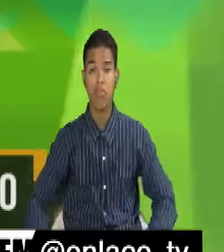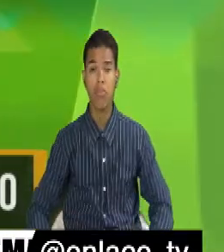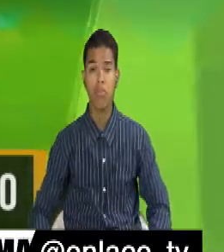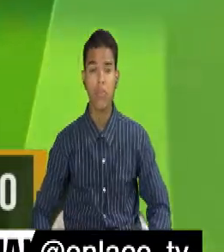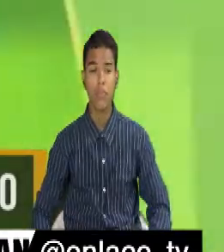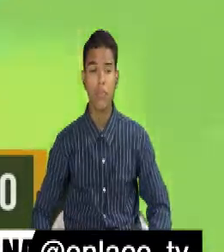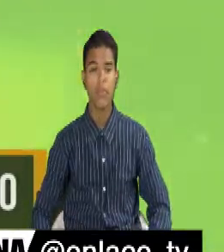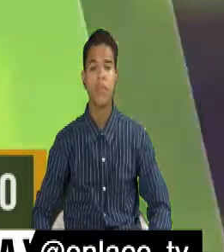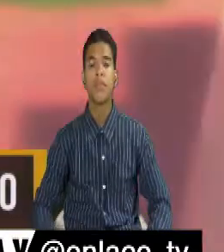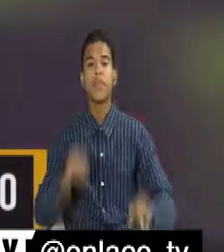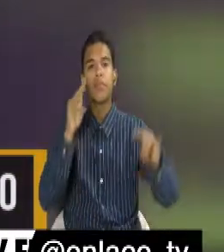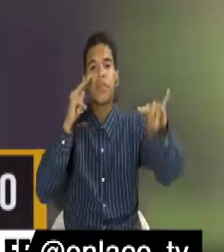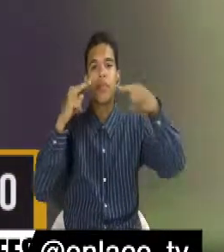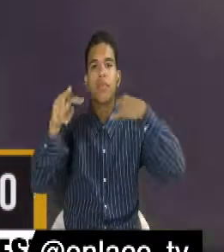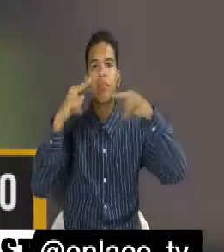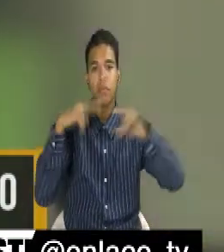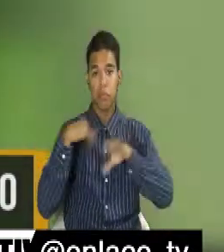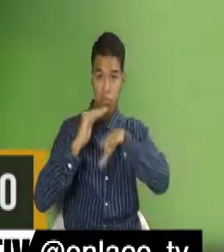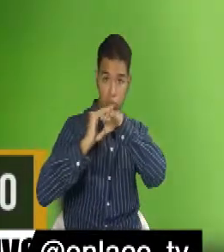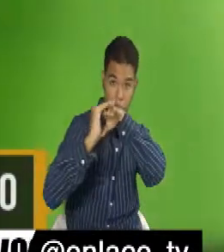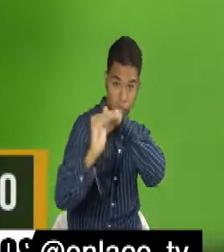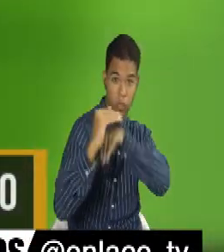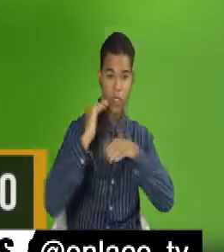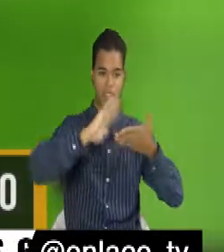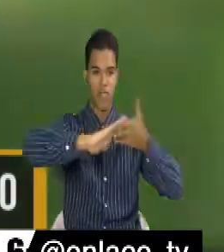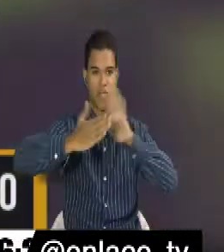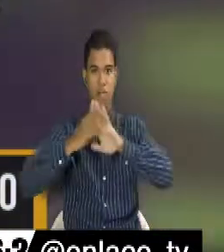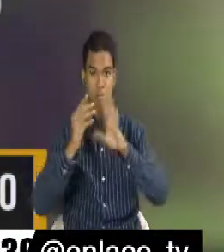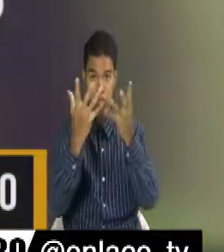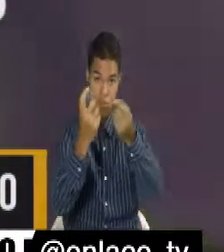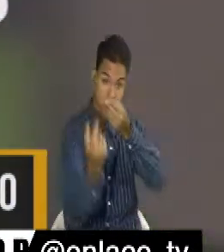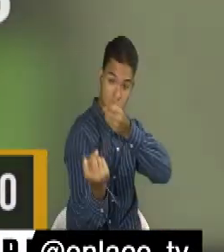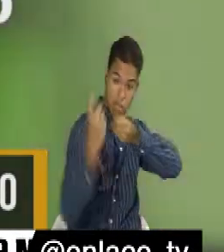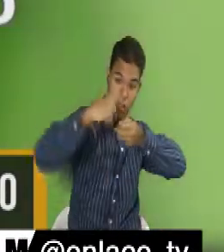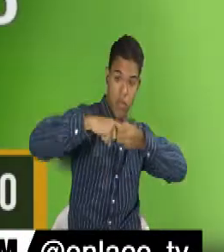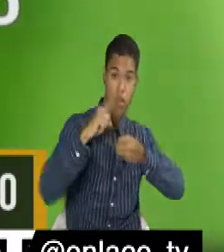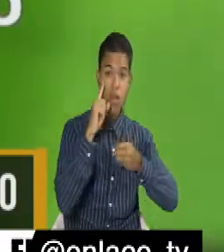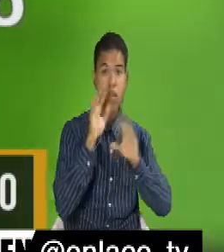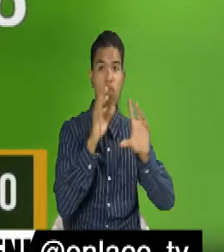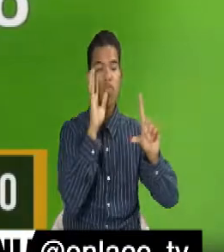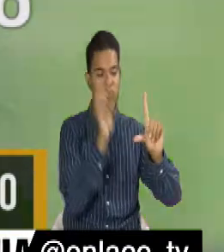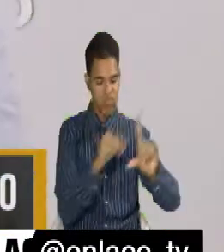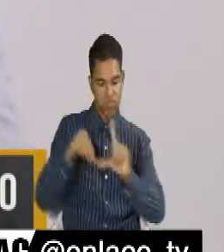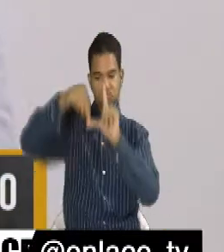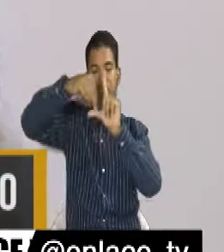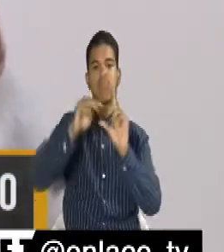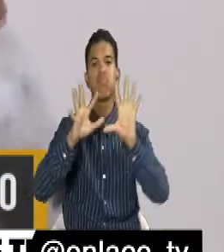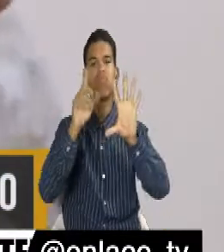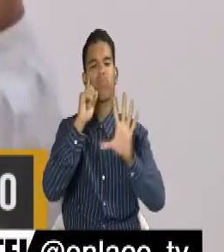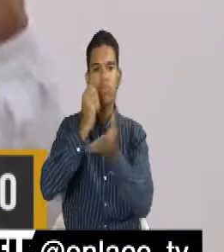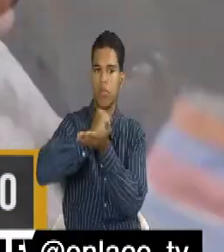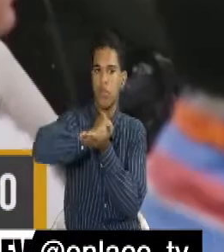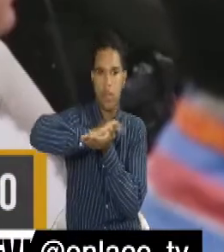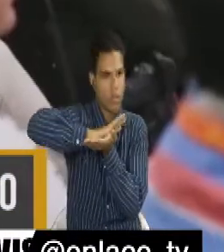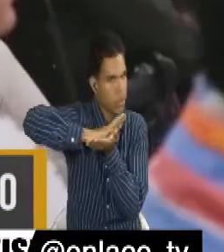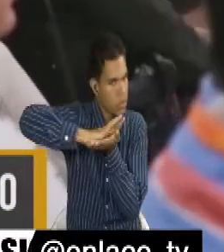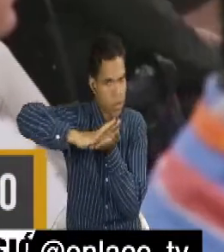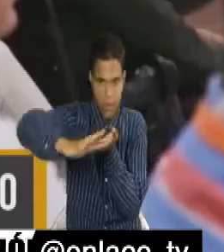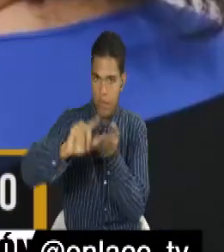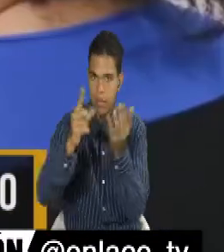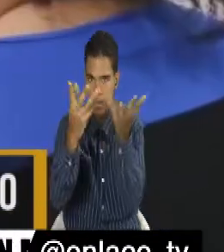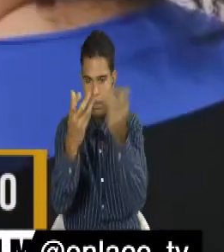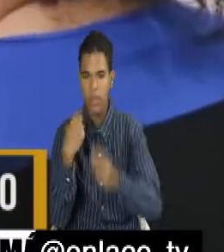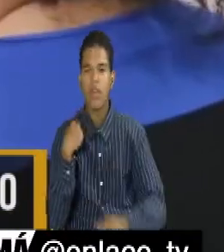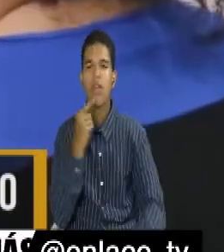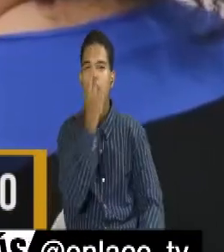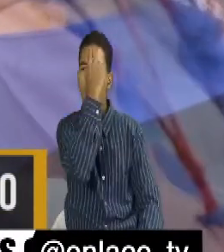de Barranca Bermeja invita a la comunidad a que se inscriban en el Diplomado Liderazgo Comunitario totalmente gratuito, dirigido a